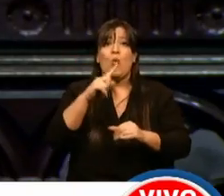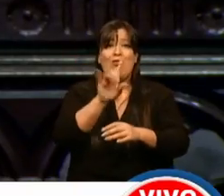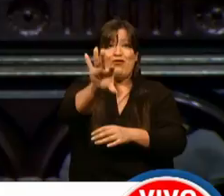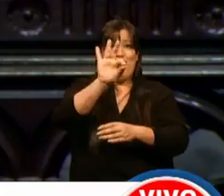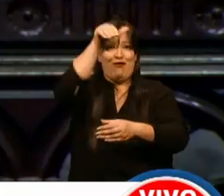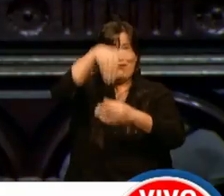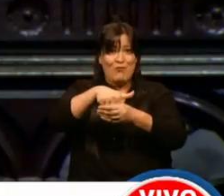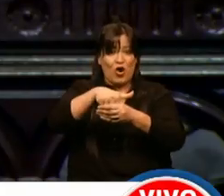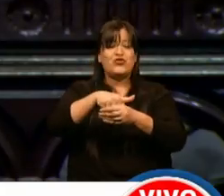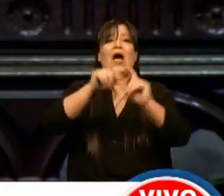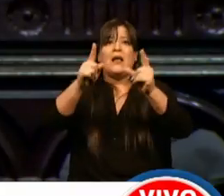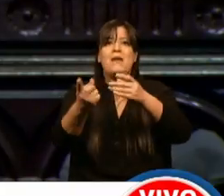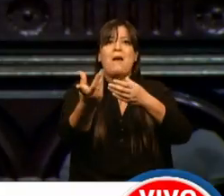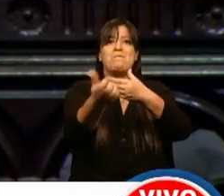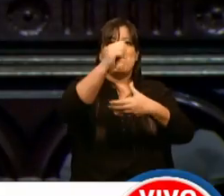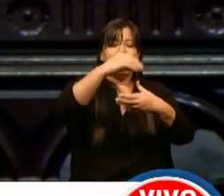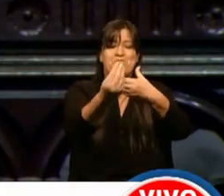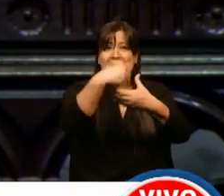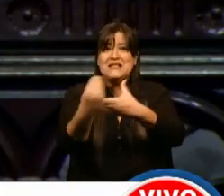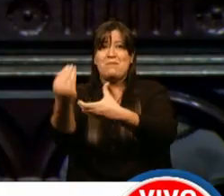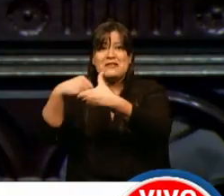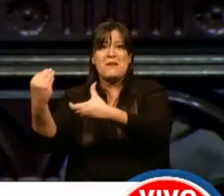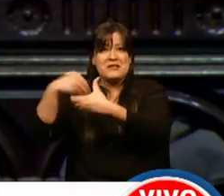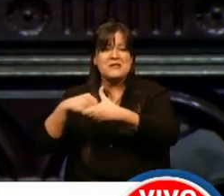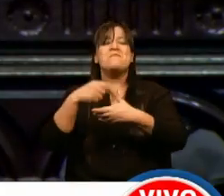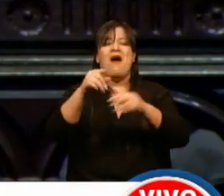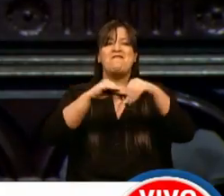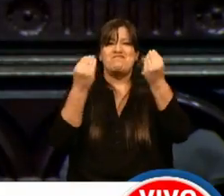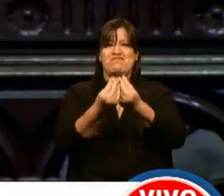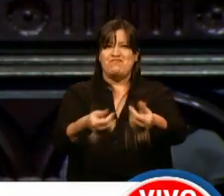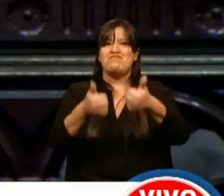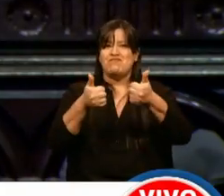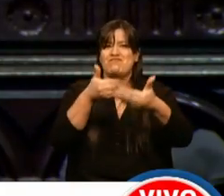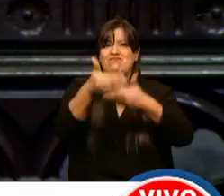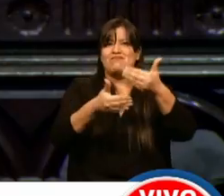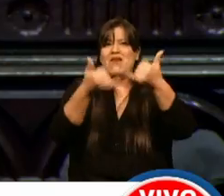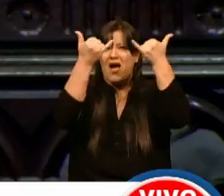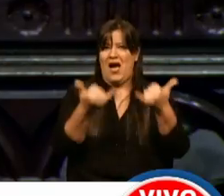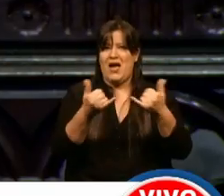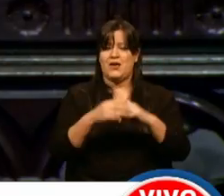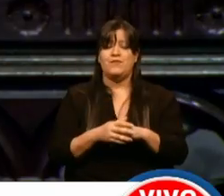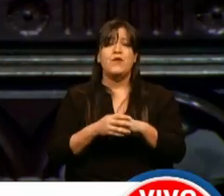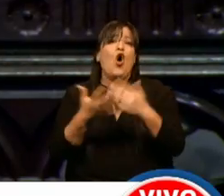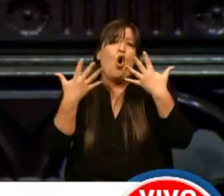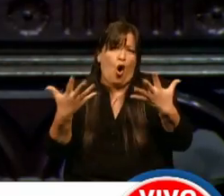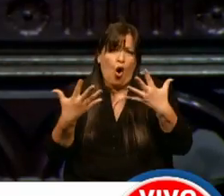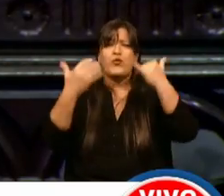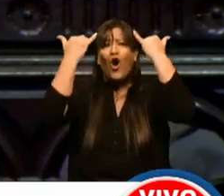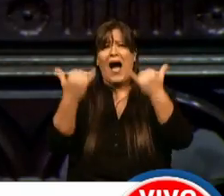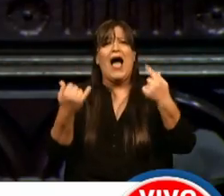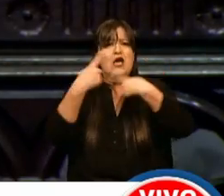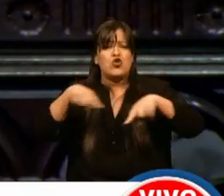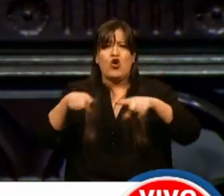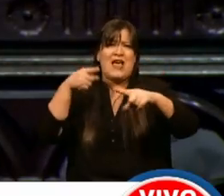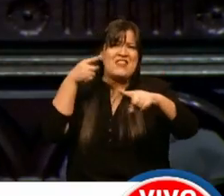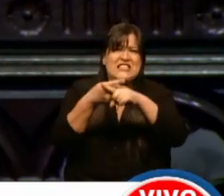que cuando participa las cosas finalmente suceden y pasan obviamente hay enormes desafíos